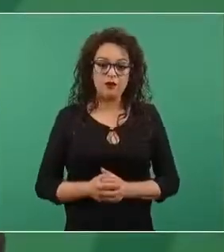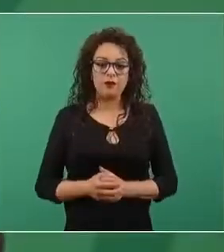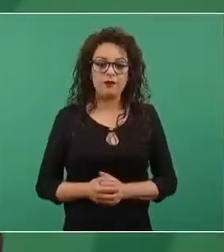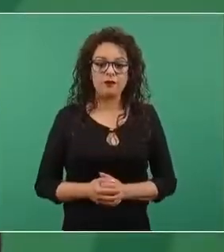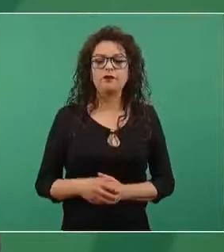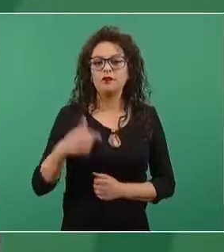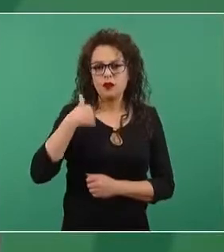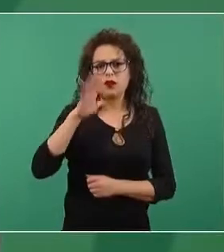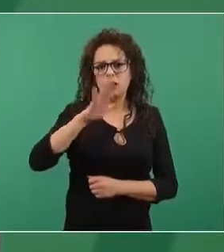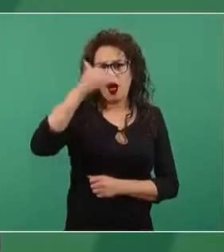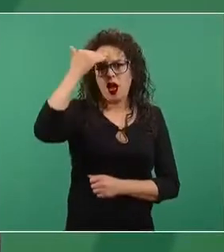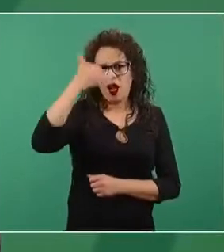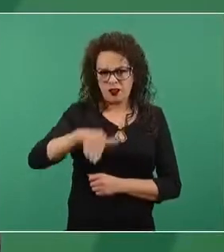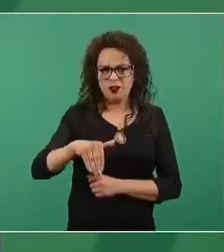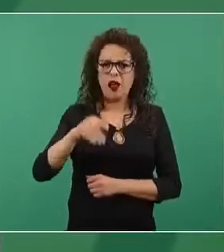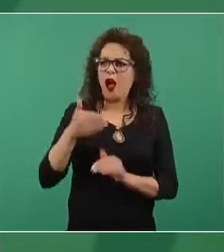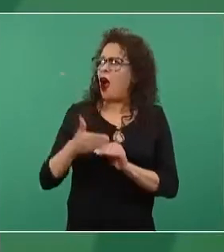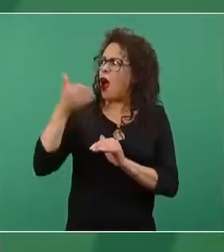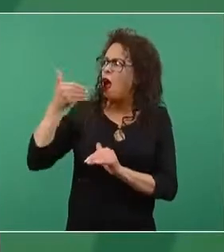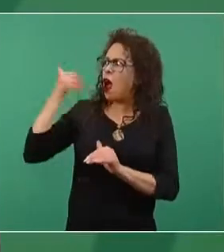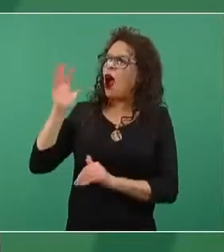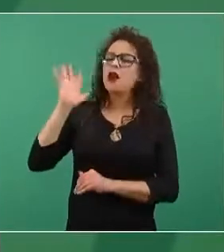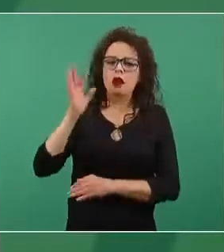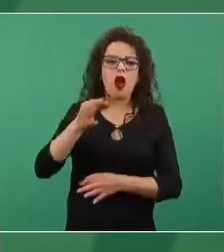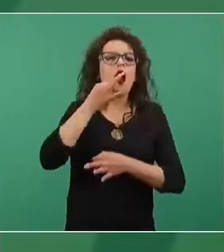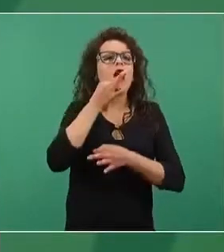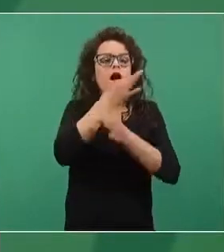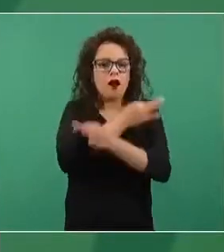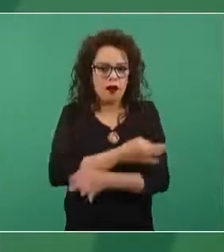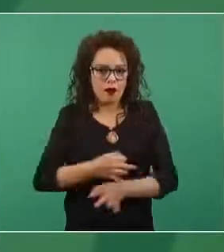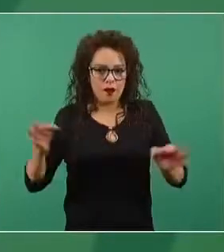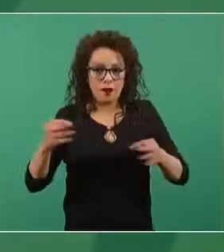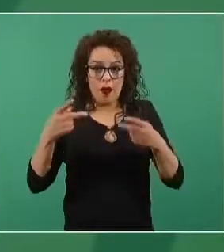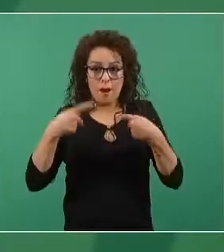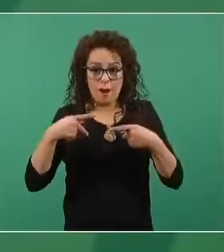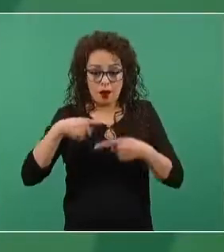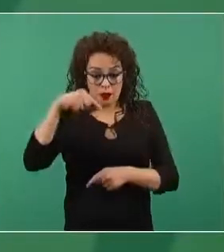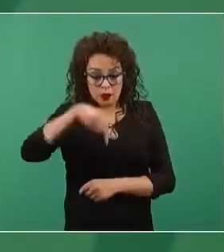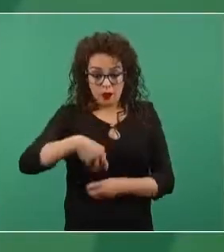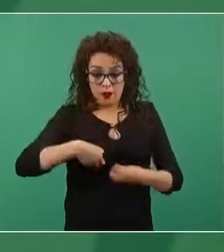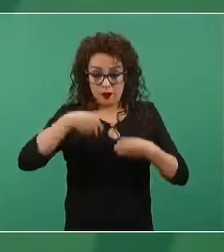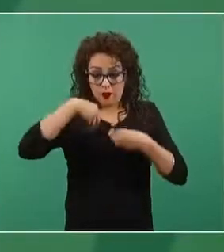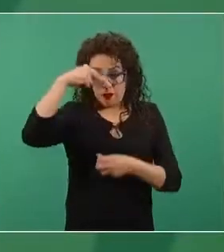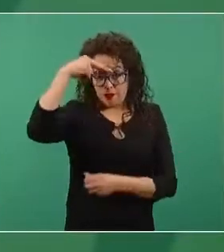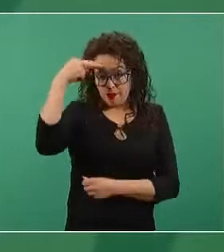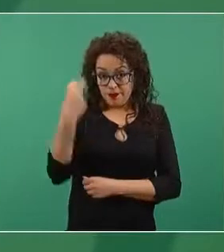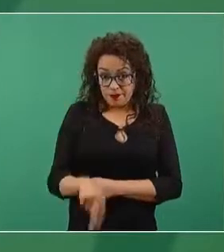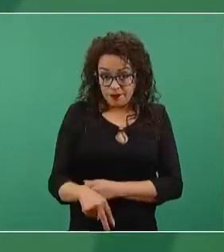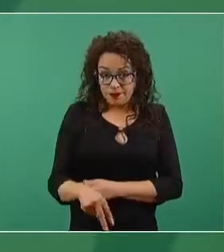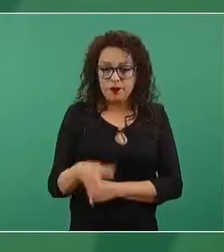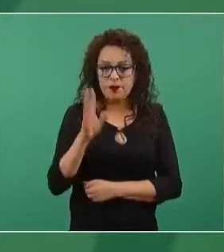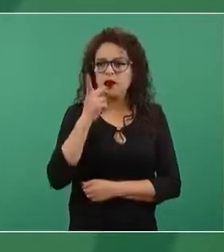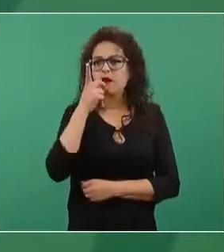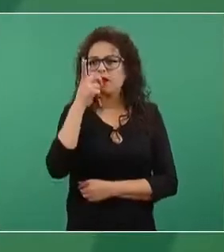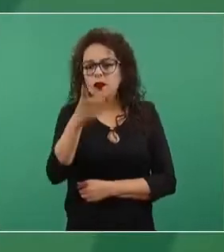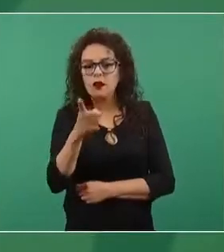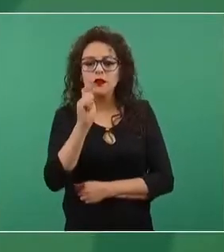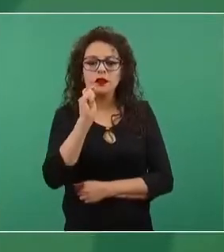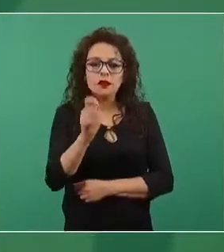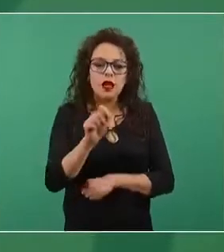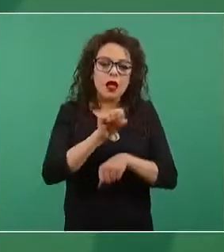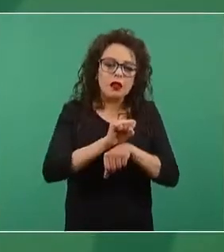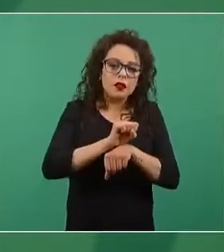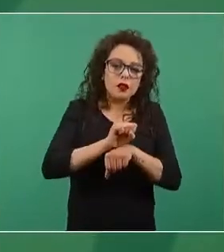mencionado en algunos otros momentos, ¿no? La población mexicana de alguna u otra forma ha manifestado algunas secuelas